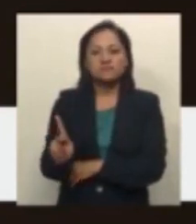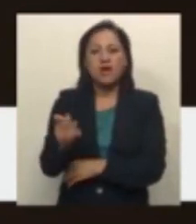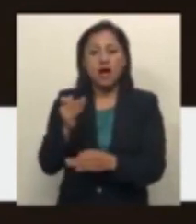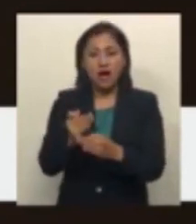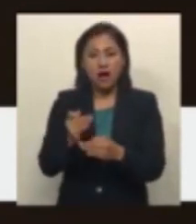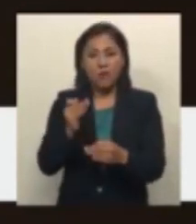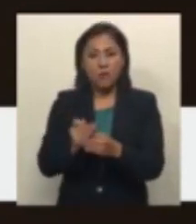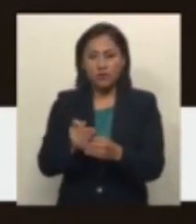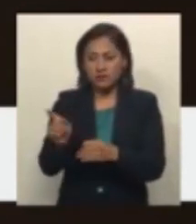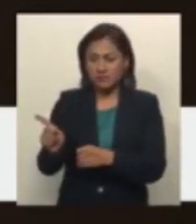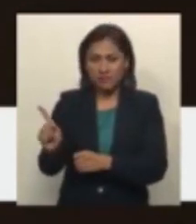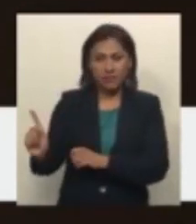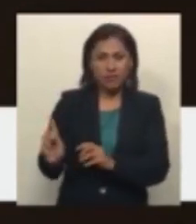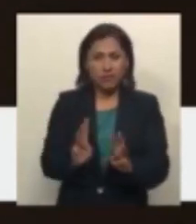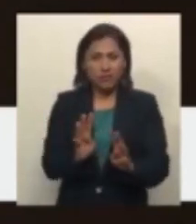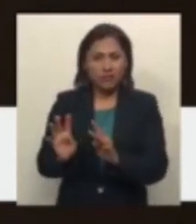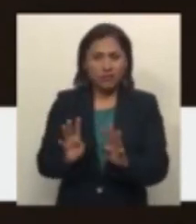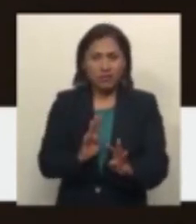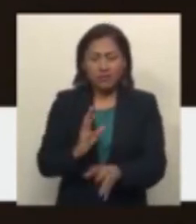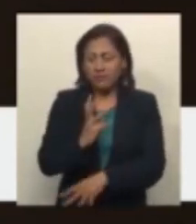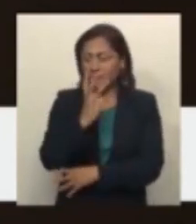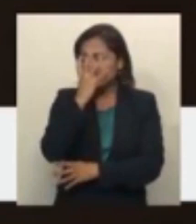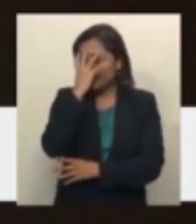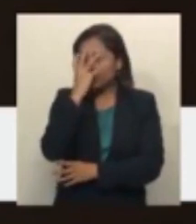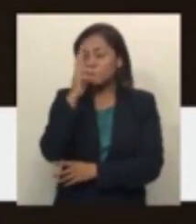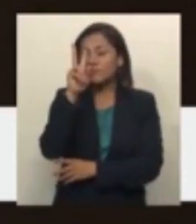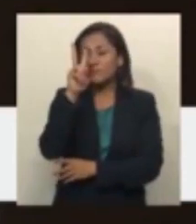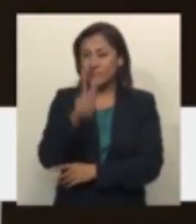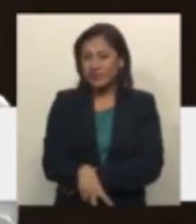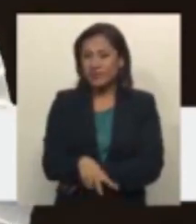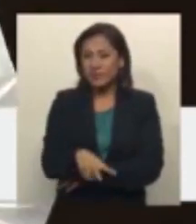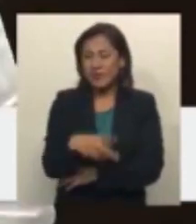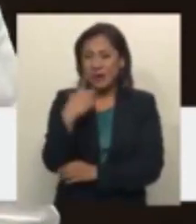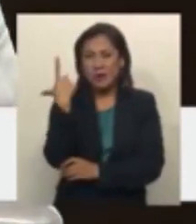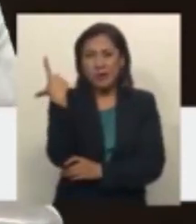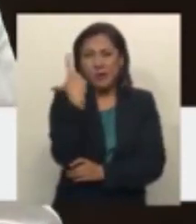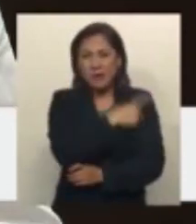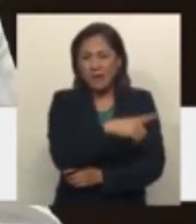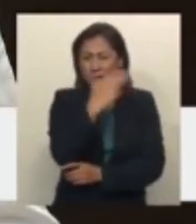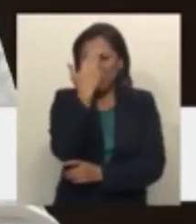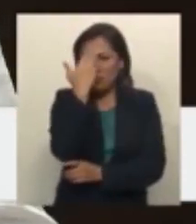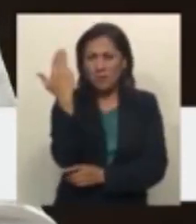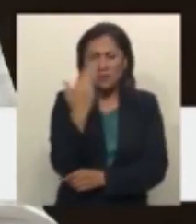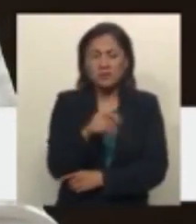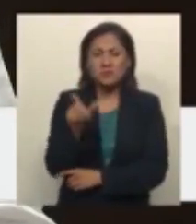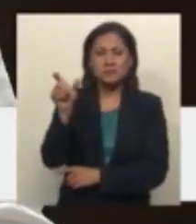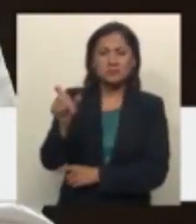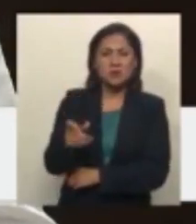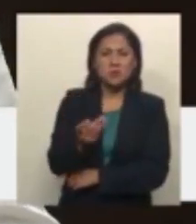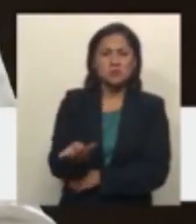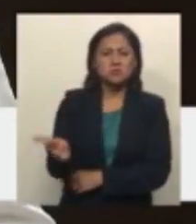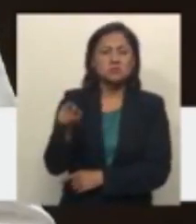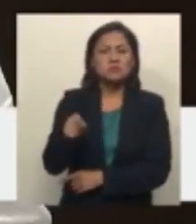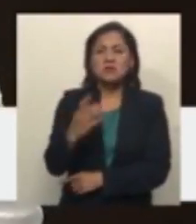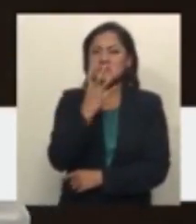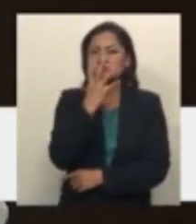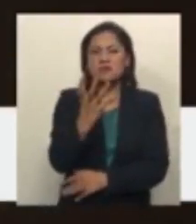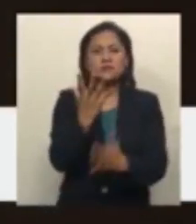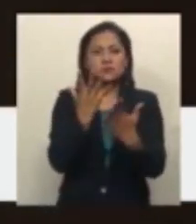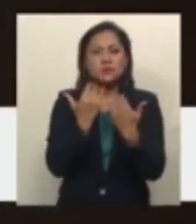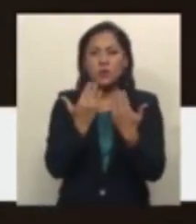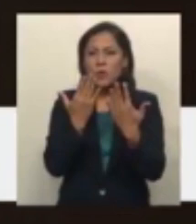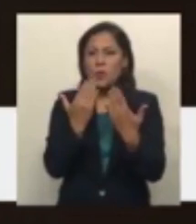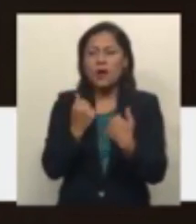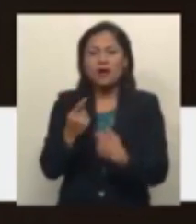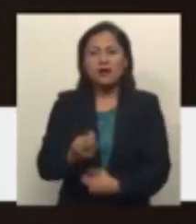que hemos estado viendo aquí, porque es grotesco, no tienen seriedad, no tienen argumentos, no tienen valor,